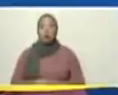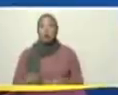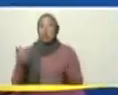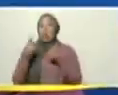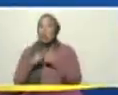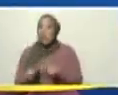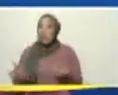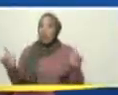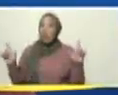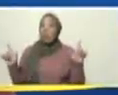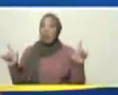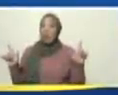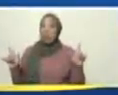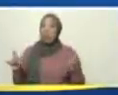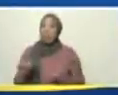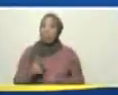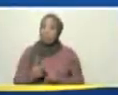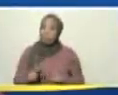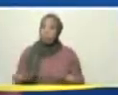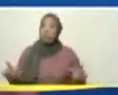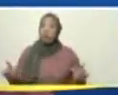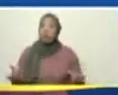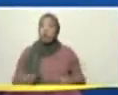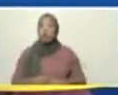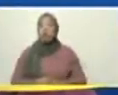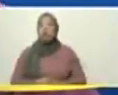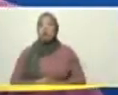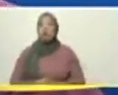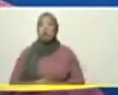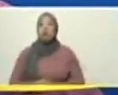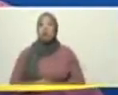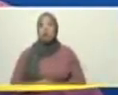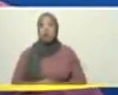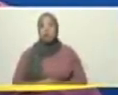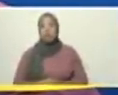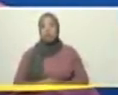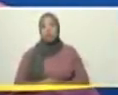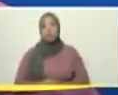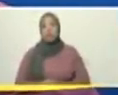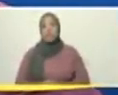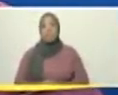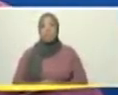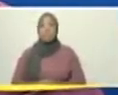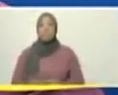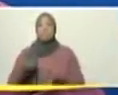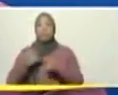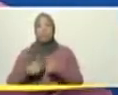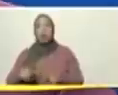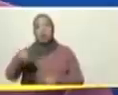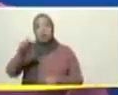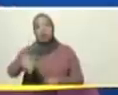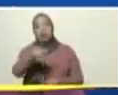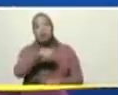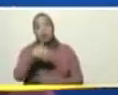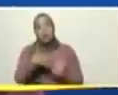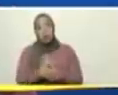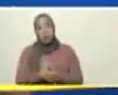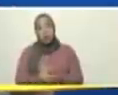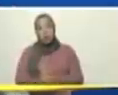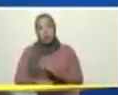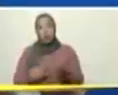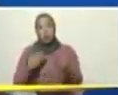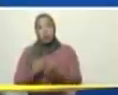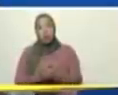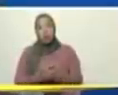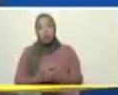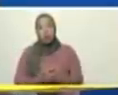distinta. Pero también, y esto es porque me gusta discutir, ¿no? Y hay